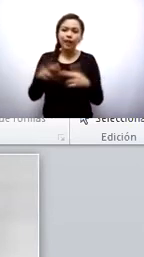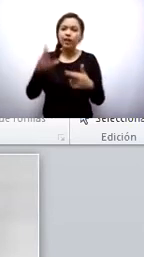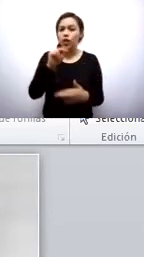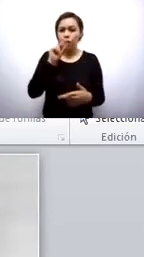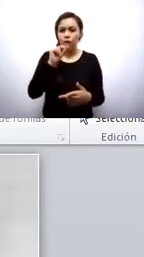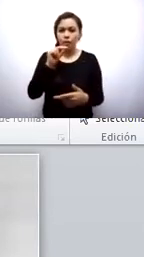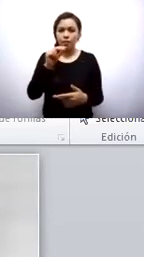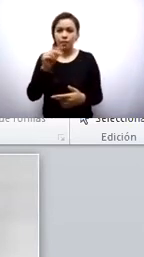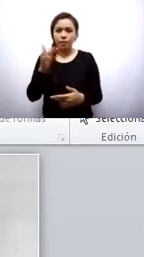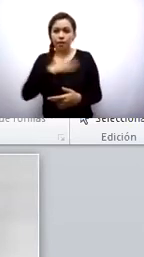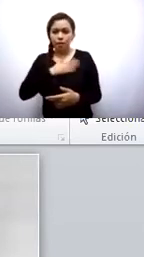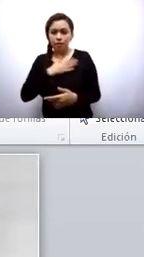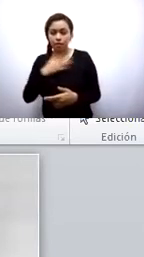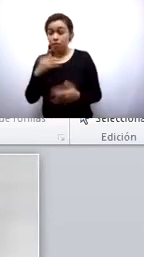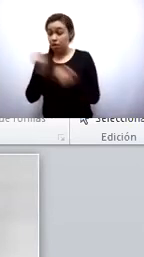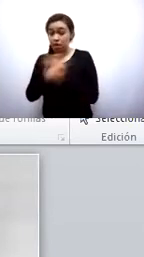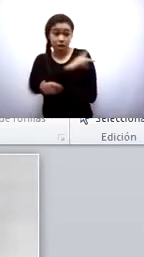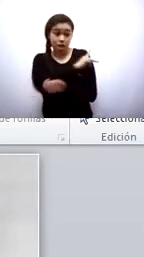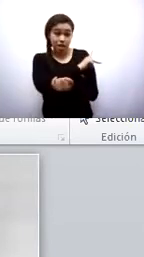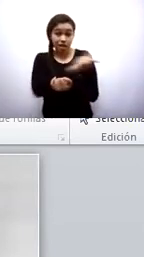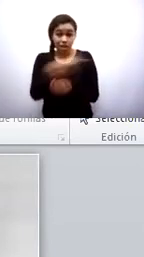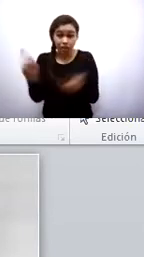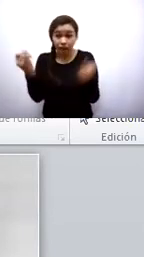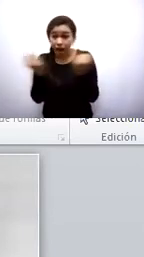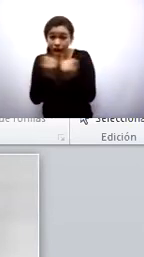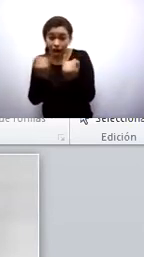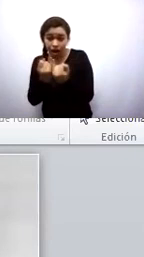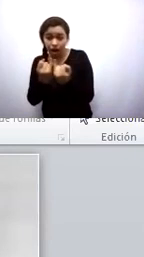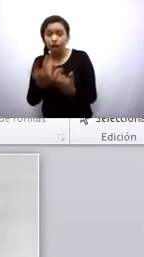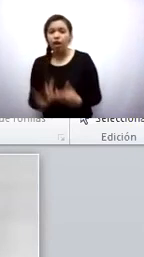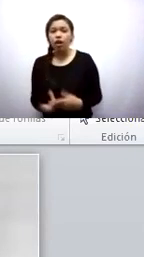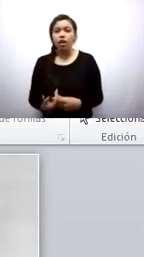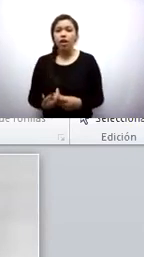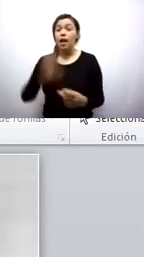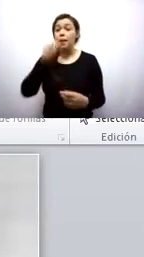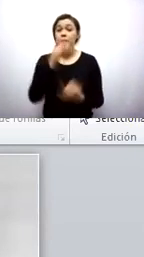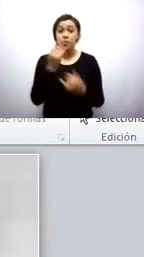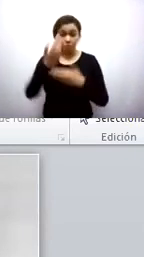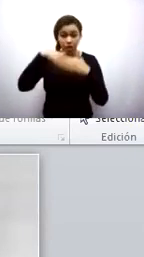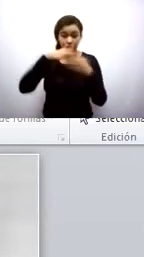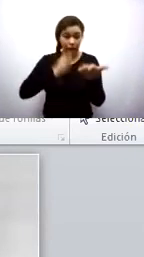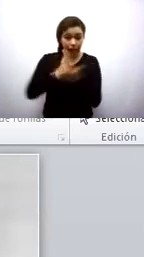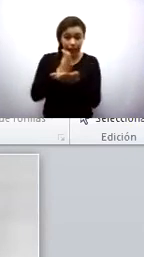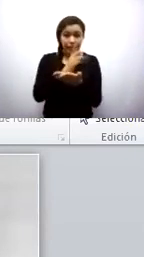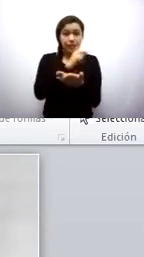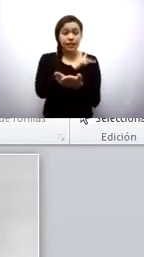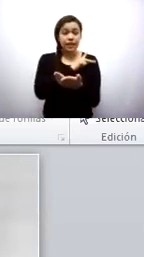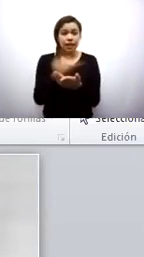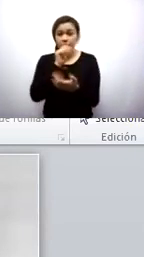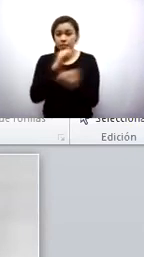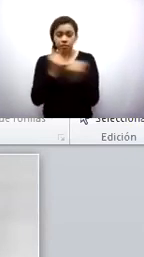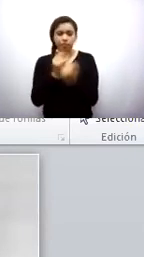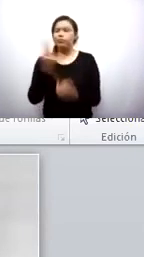está pasando a mí. No tenemos el mismo equipo, no tenemos, los mismos accesos y posibilidades que el resto de los